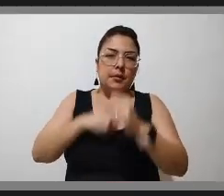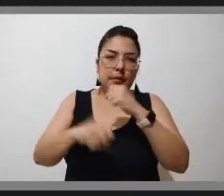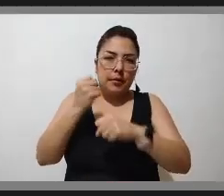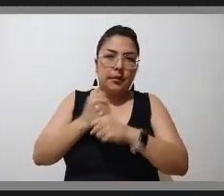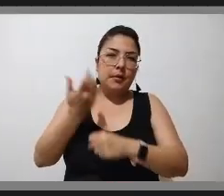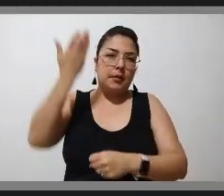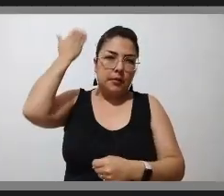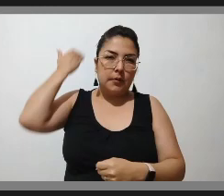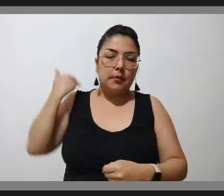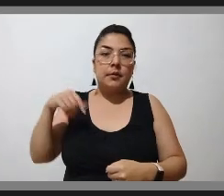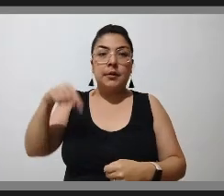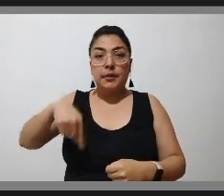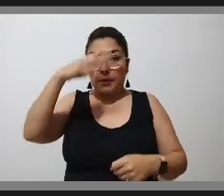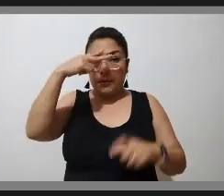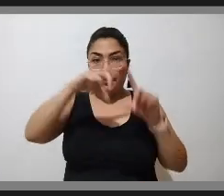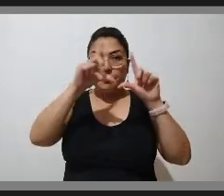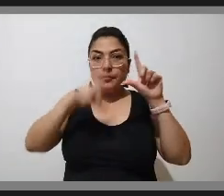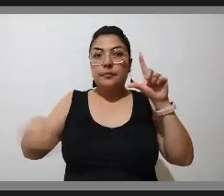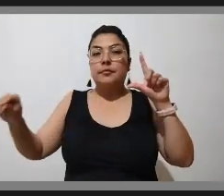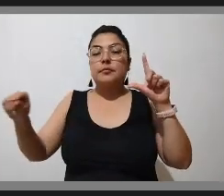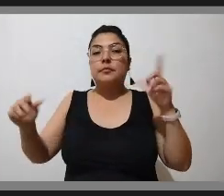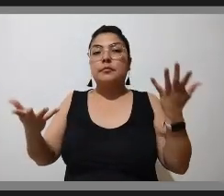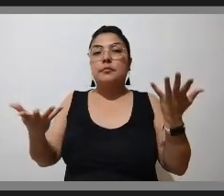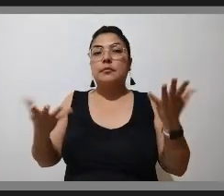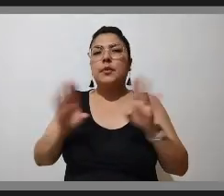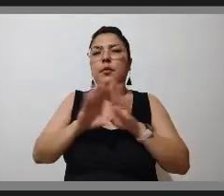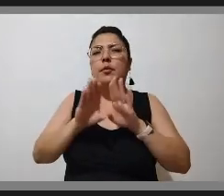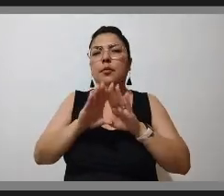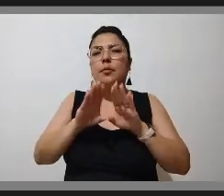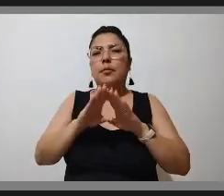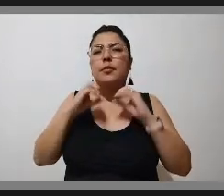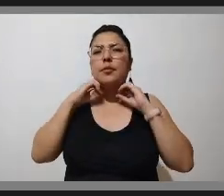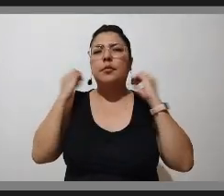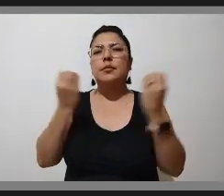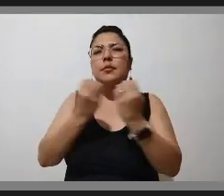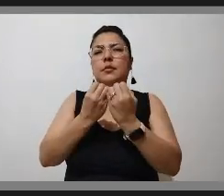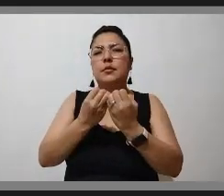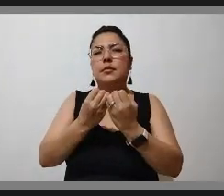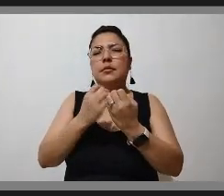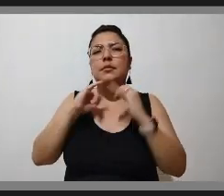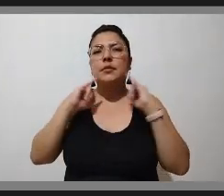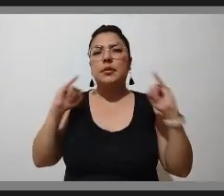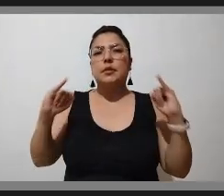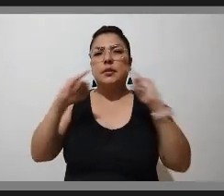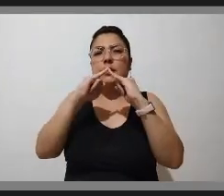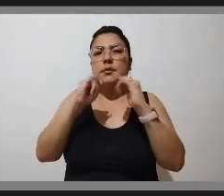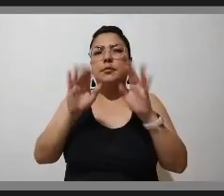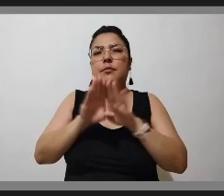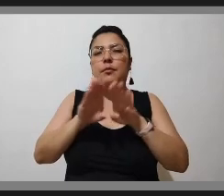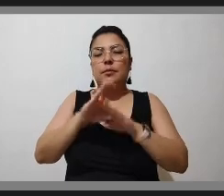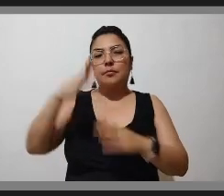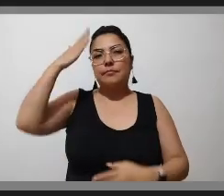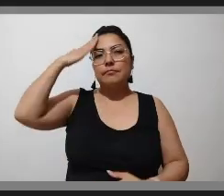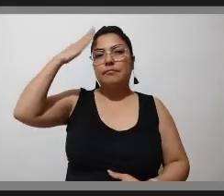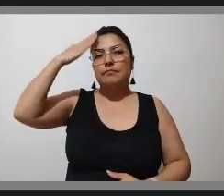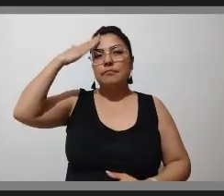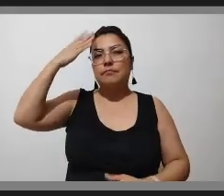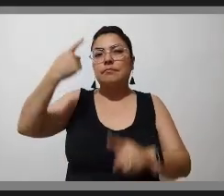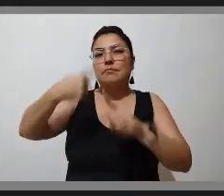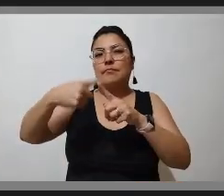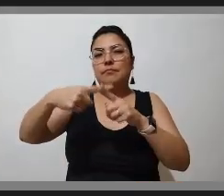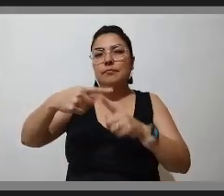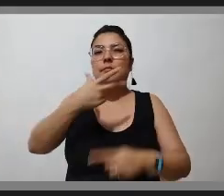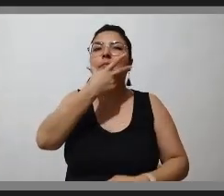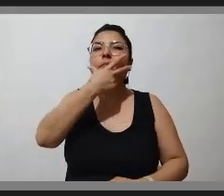estructuras organizacionales estaban encabezadas por hombres. Los directores eran hombres y regularmente